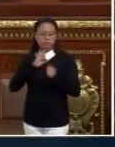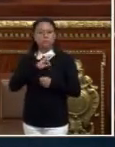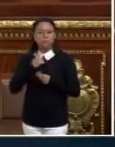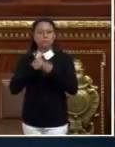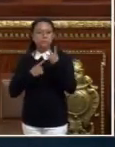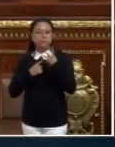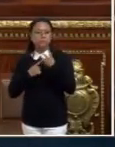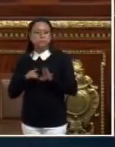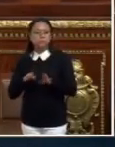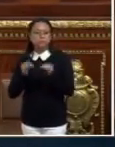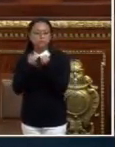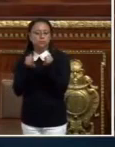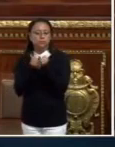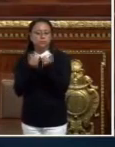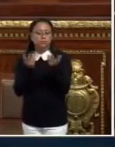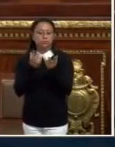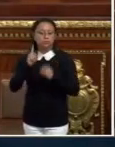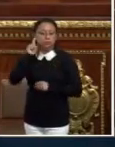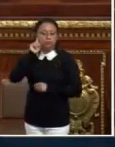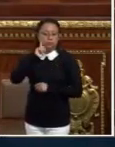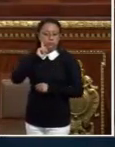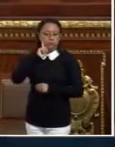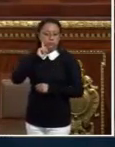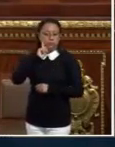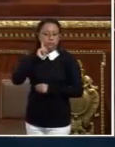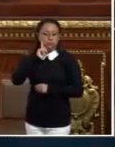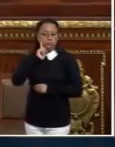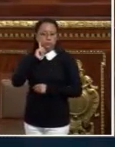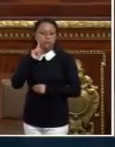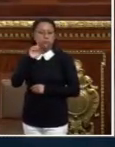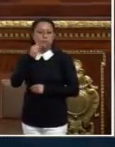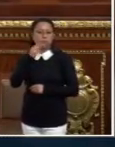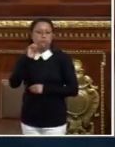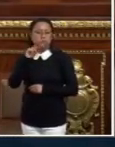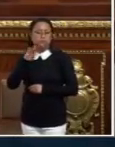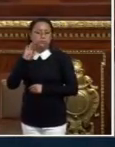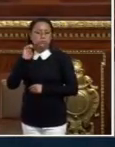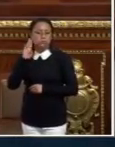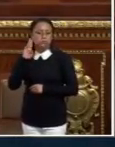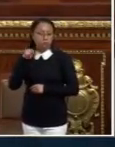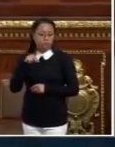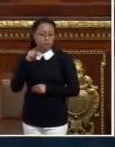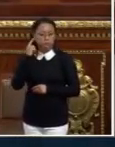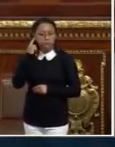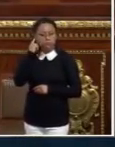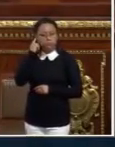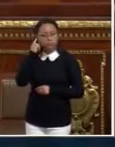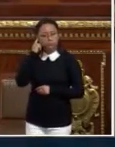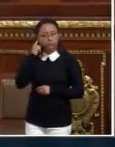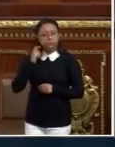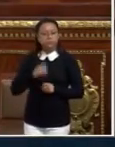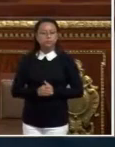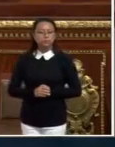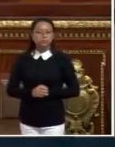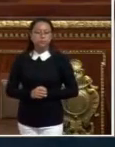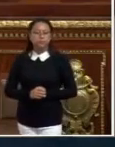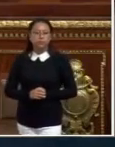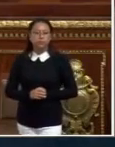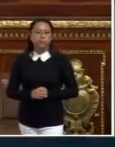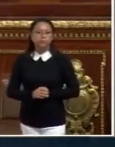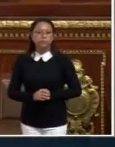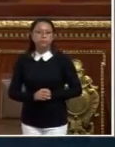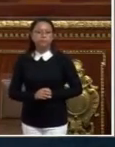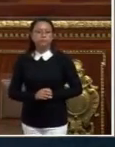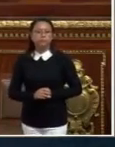doctora Sheinbaum con respecto al fiscal de Morelos, al fiscal feminicida, al fiscal encubridor de feminicidio.